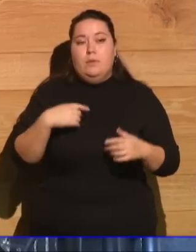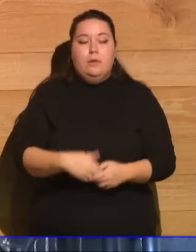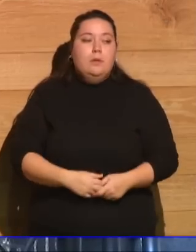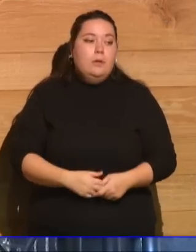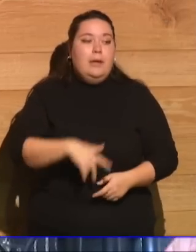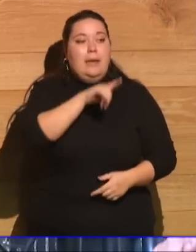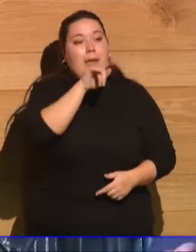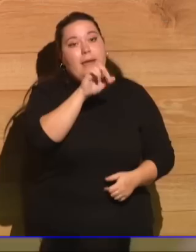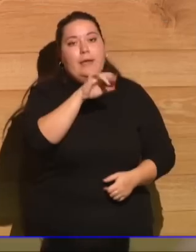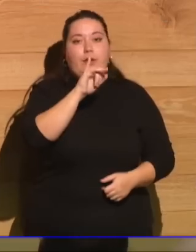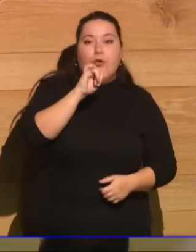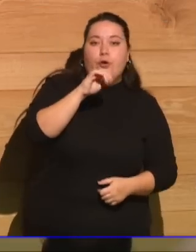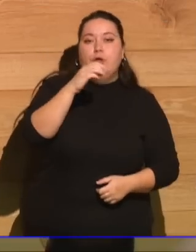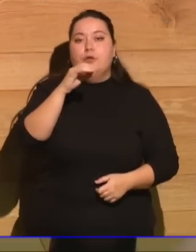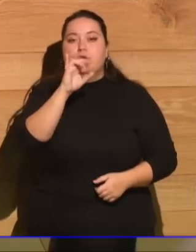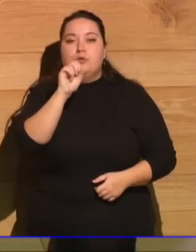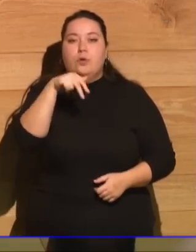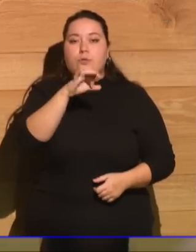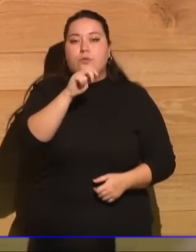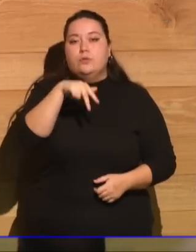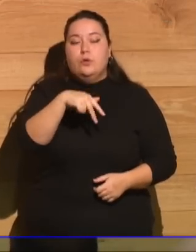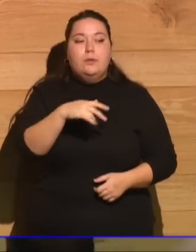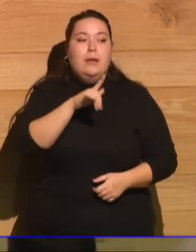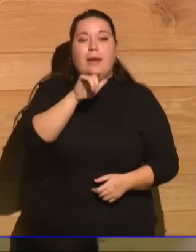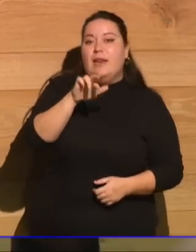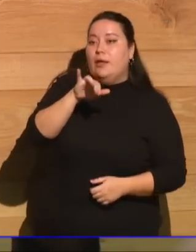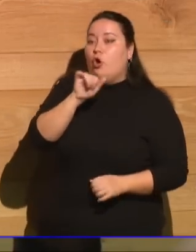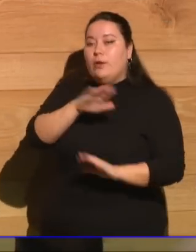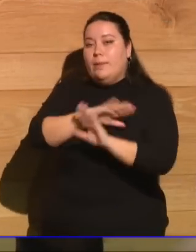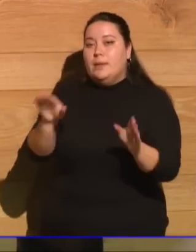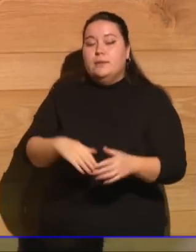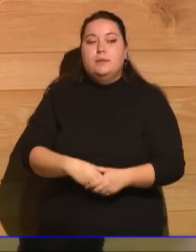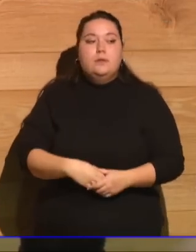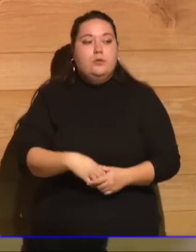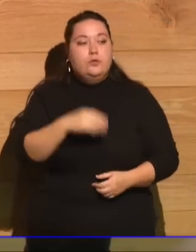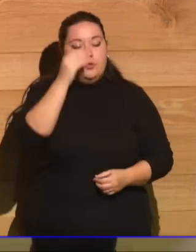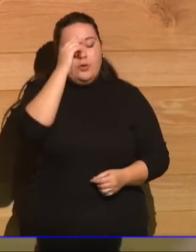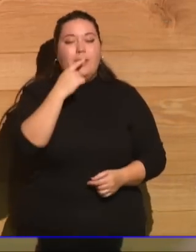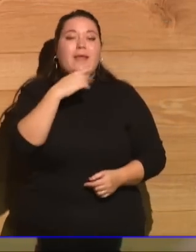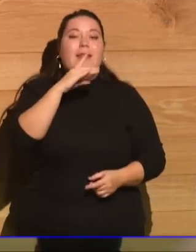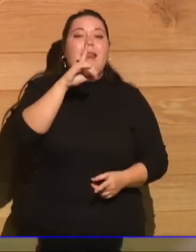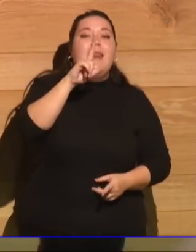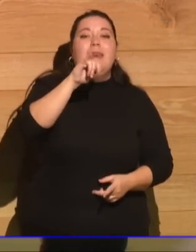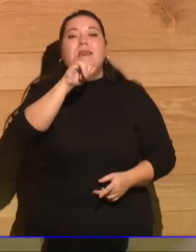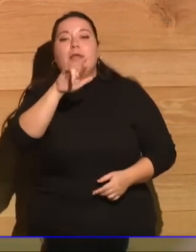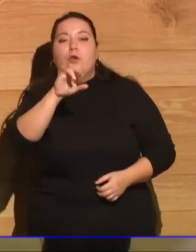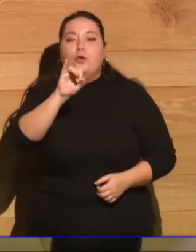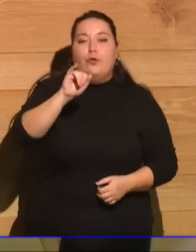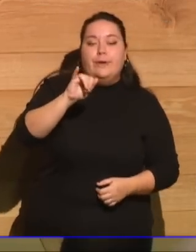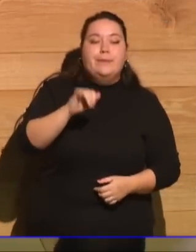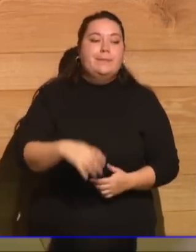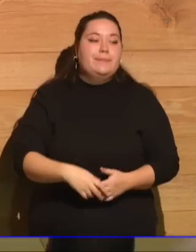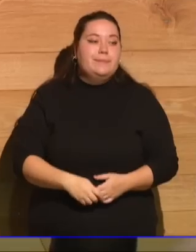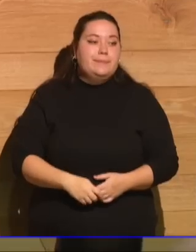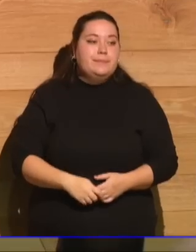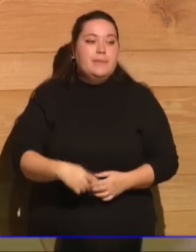solo Leroy. No, hay que decirle No, Leroy Johnson, se te sale decía- sola. Era Leroy. Perdóname, era Yo creo Leroy. que decían Leroy, ¿eh? Creo Leroy. que decían Leroy. No, en la Incluso serie- decían Leroy.